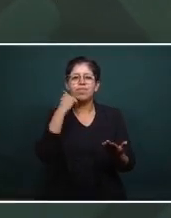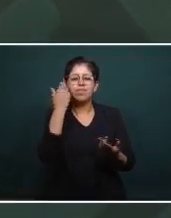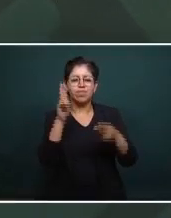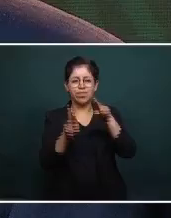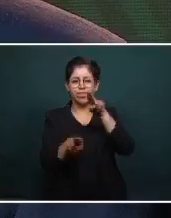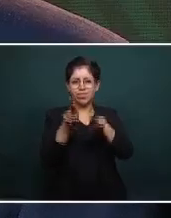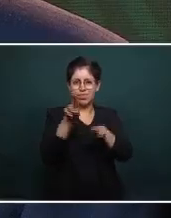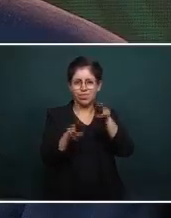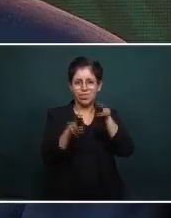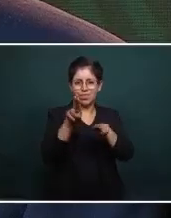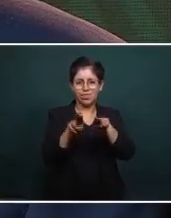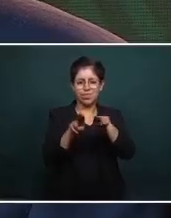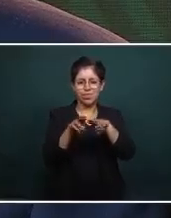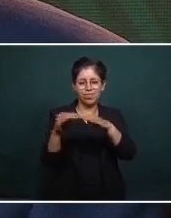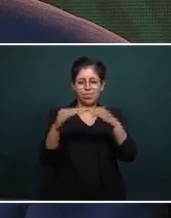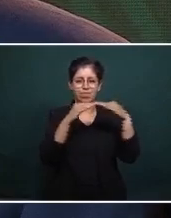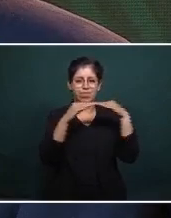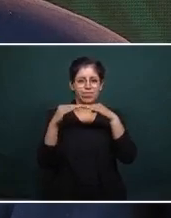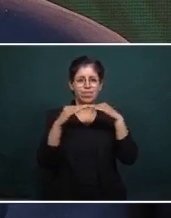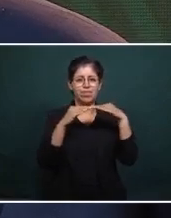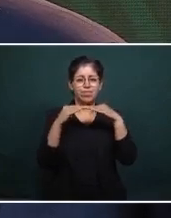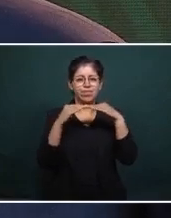nivelarnos, equilibrarnos.